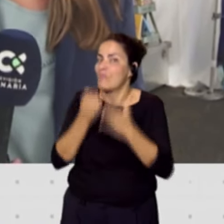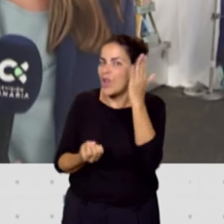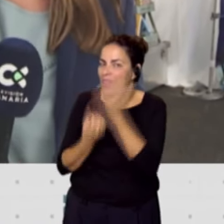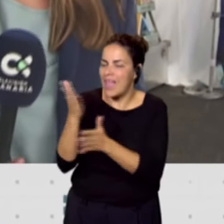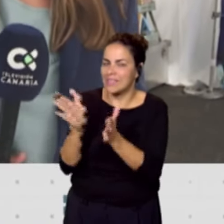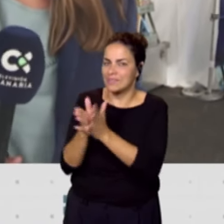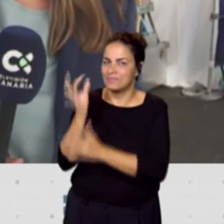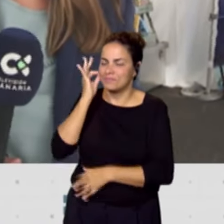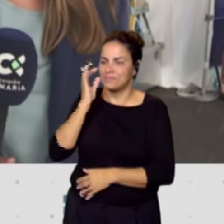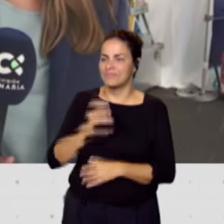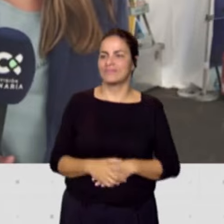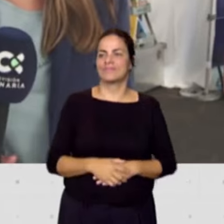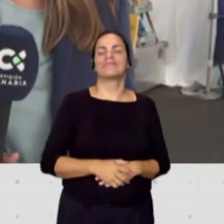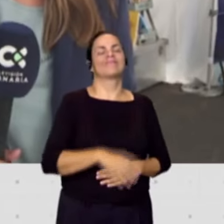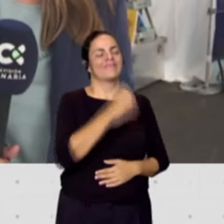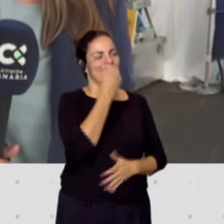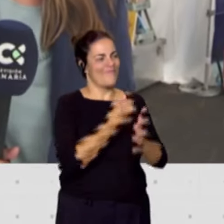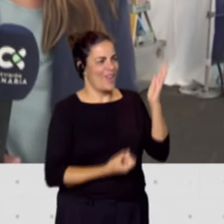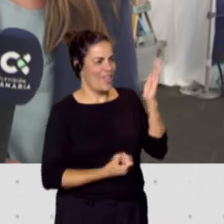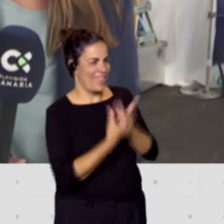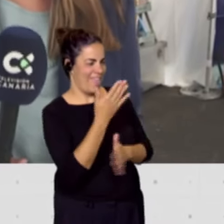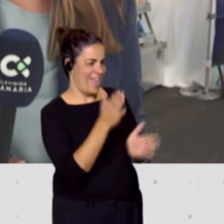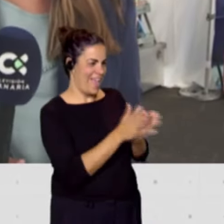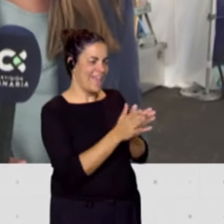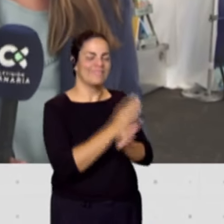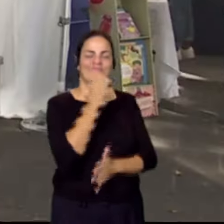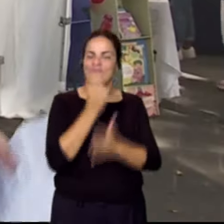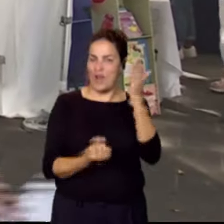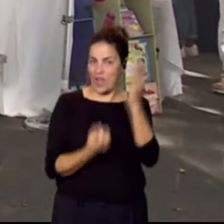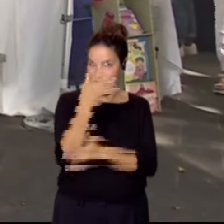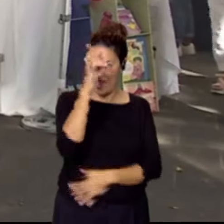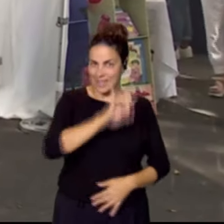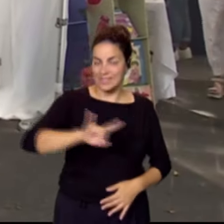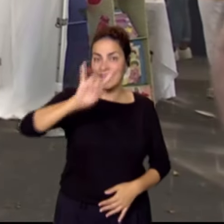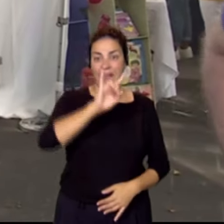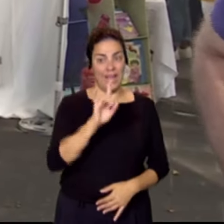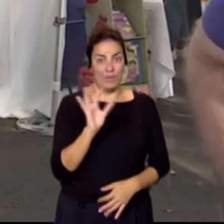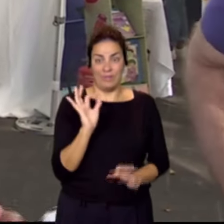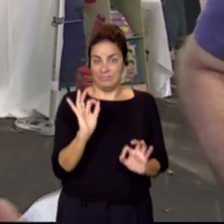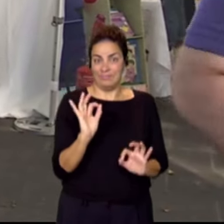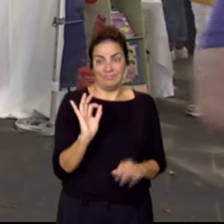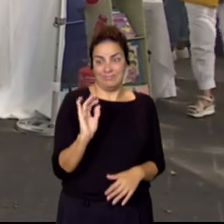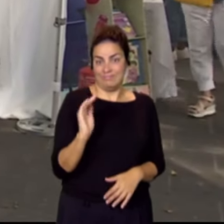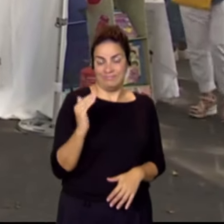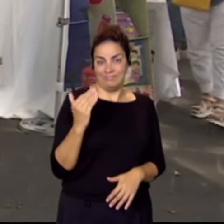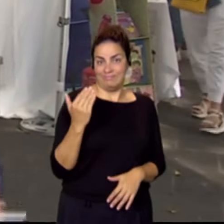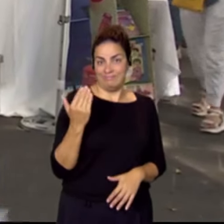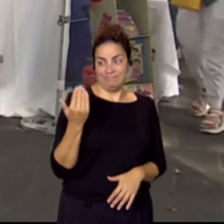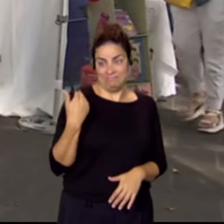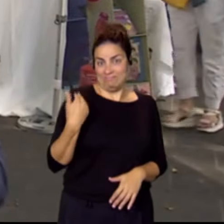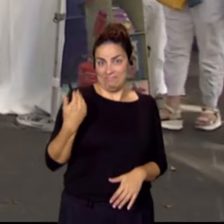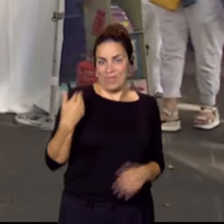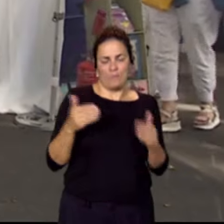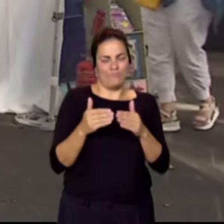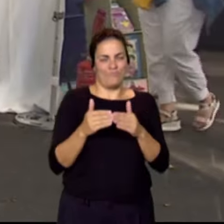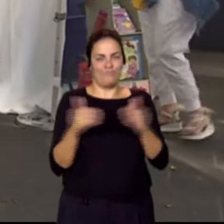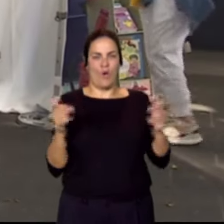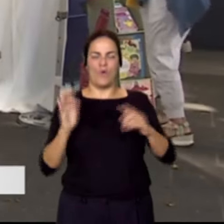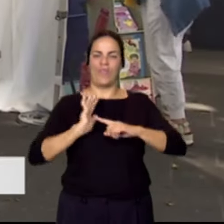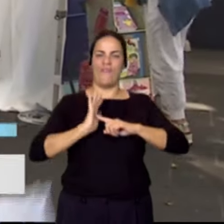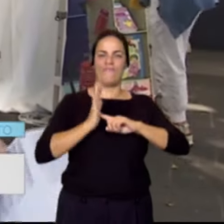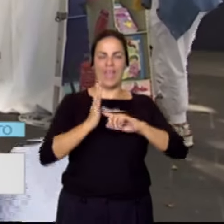días Buenos días Antonio Buenos días Canarias pues acaba de inaugurar hace tan solo unos minutos esta feria del